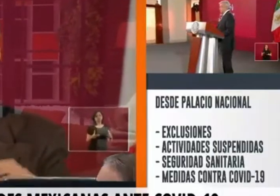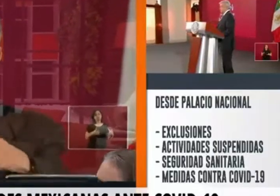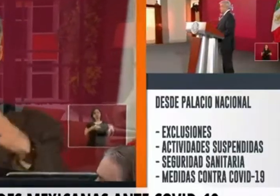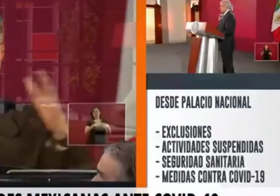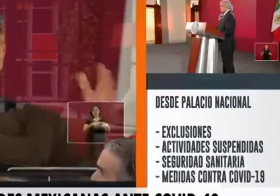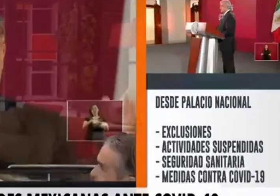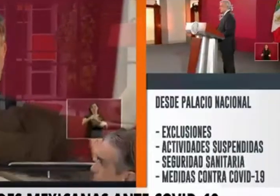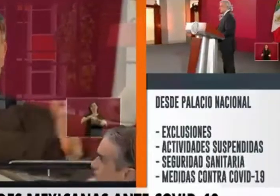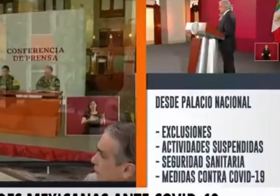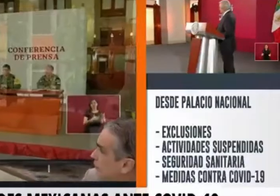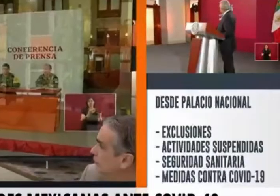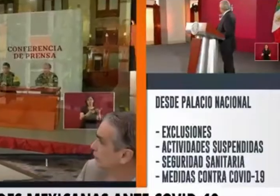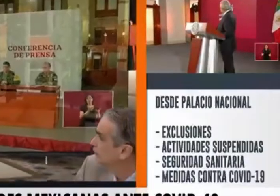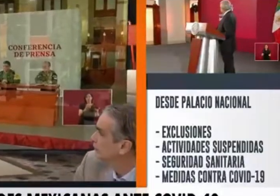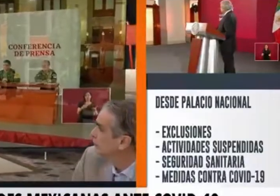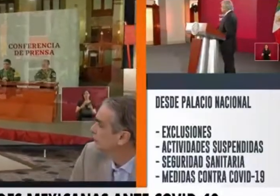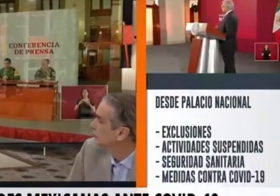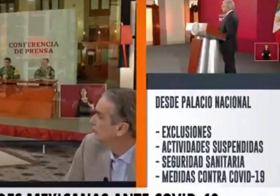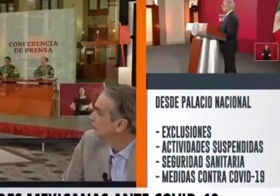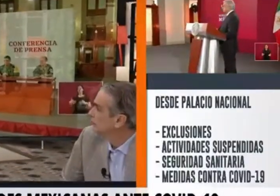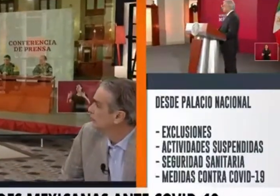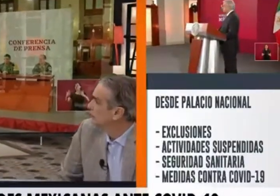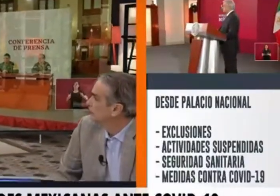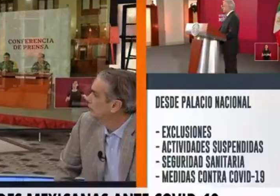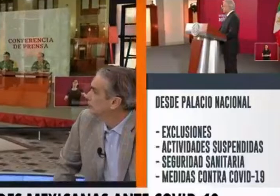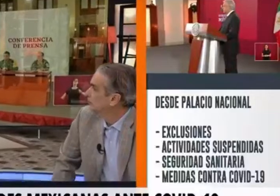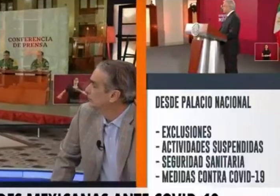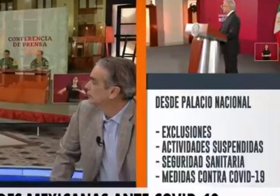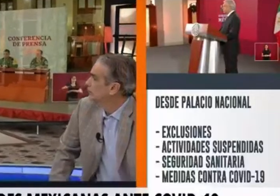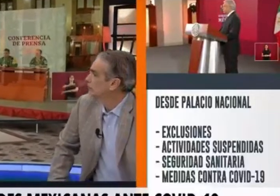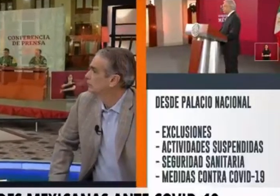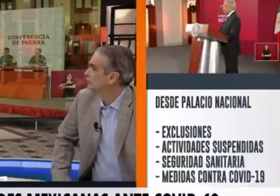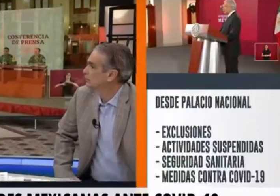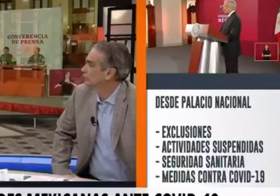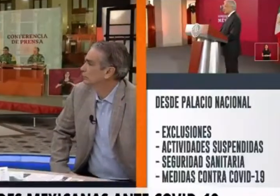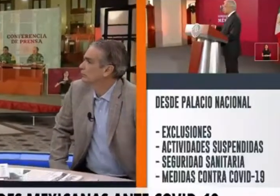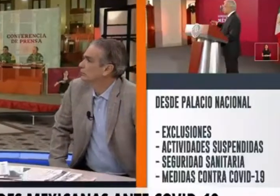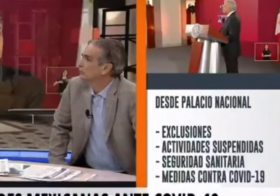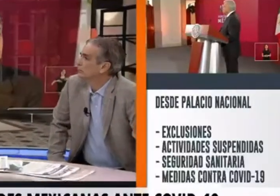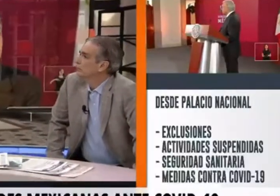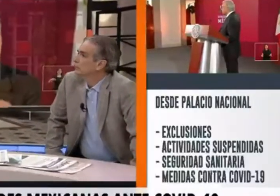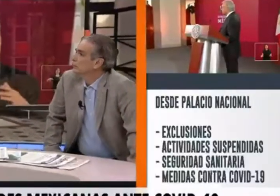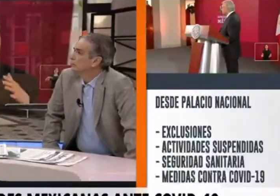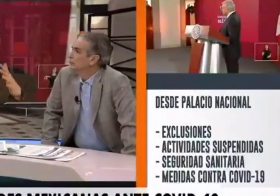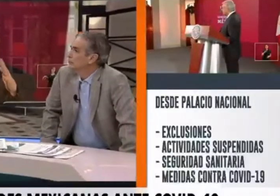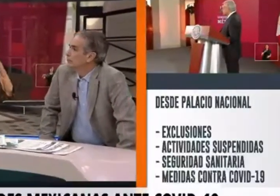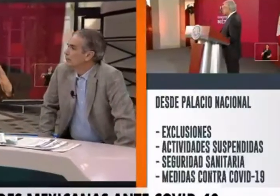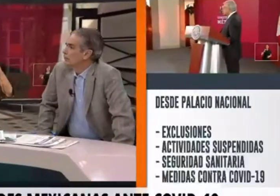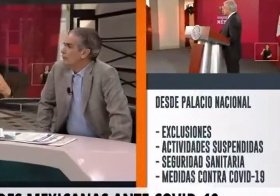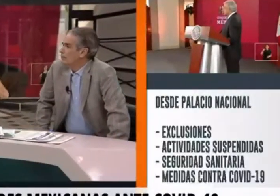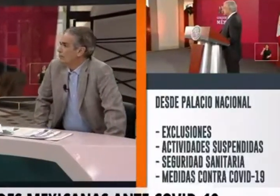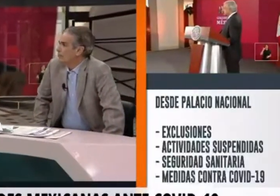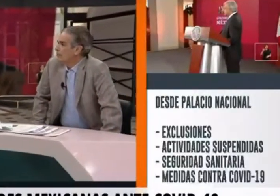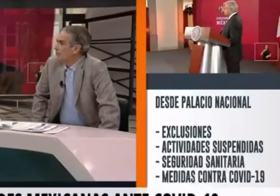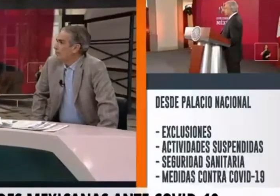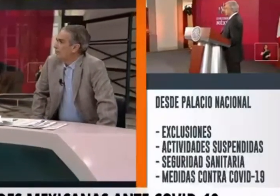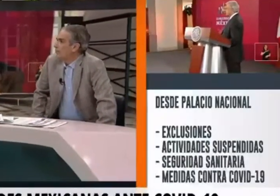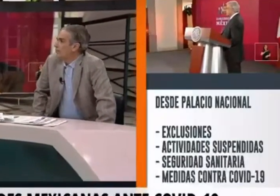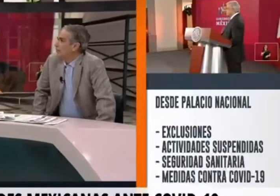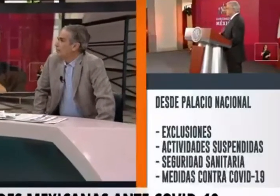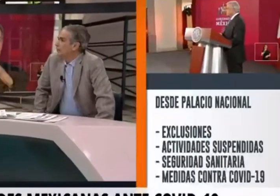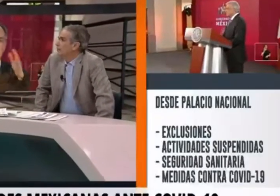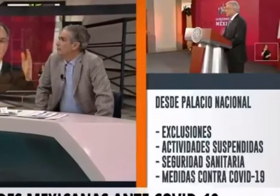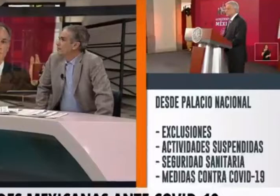que está yéndose a su casa y le dicen, en los próximos meses trabajo no vas a tener. Ahora, el anuncio de ayer pues puede pecar